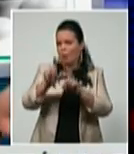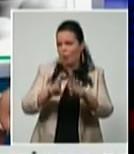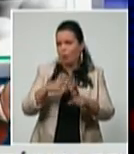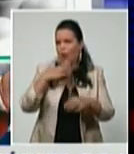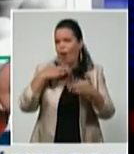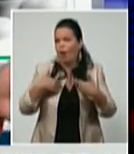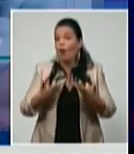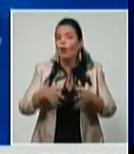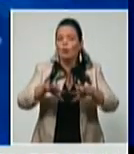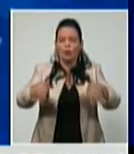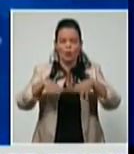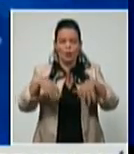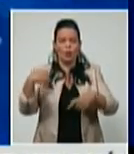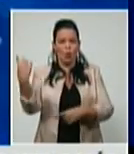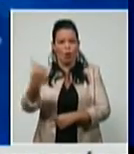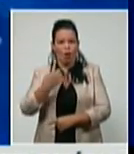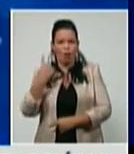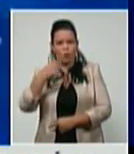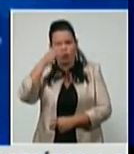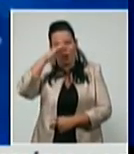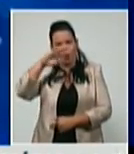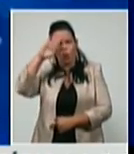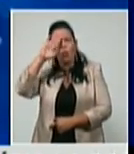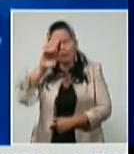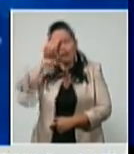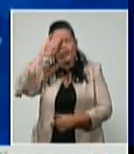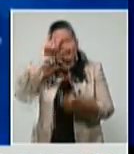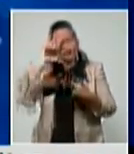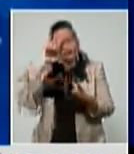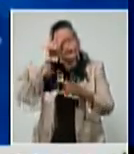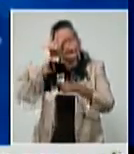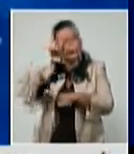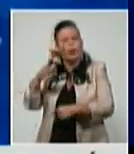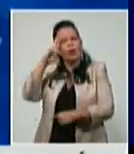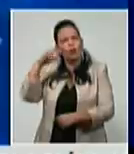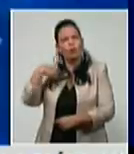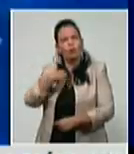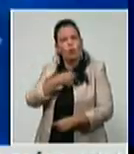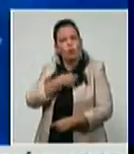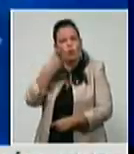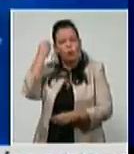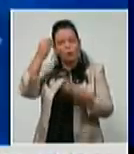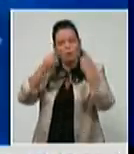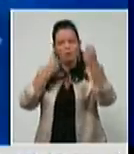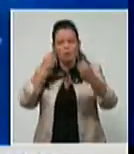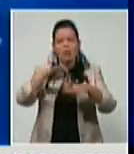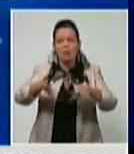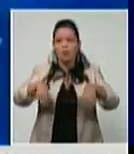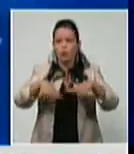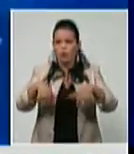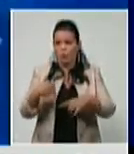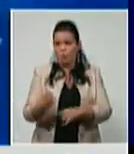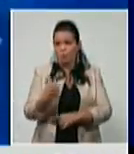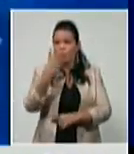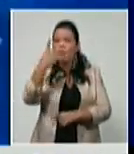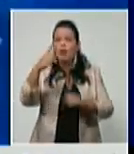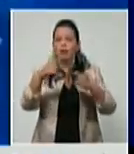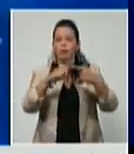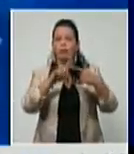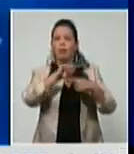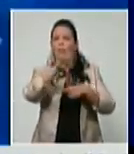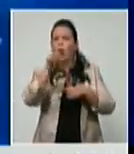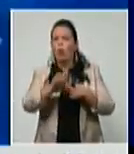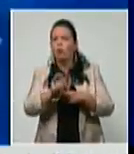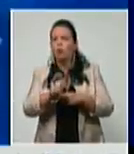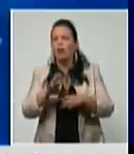el doctor Durán la situación nacional? Y comienza la primera pregunta sobre el tema y tiene que ver con el total de muestras